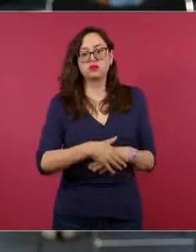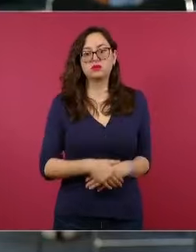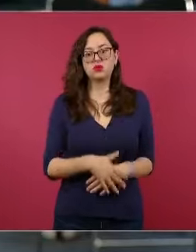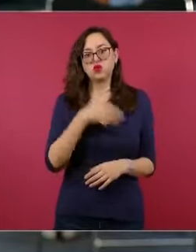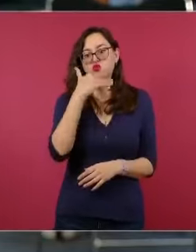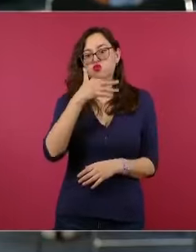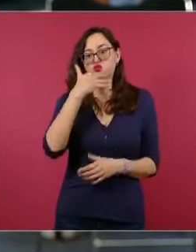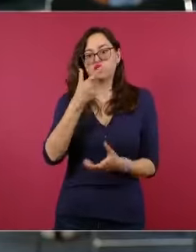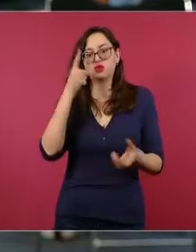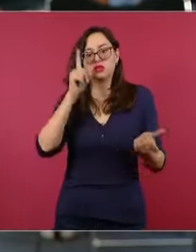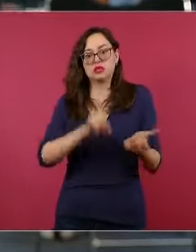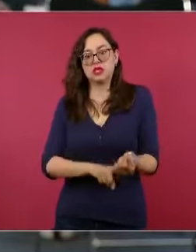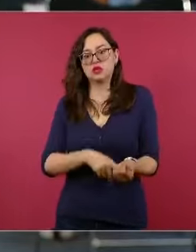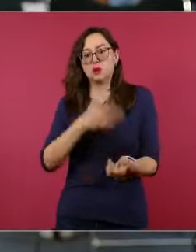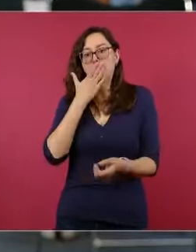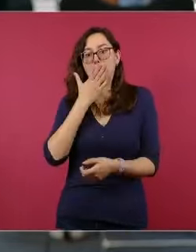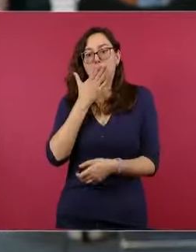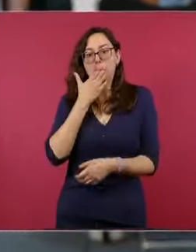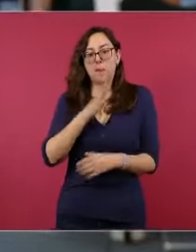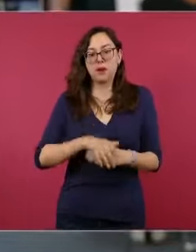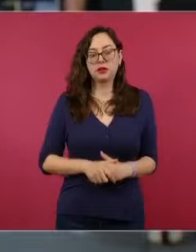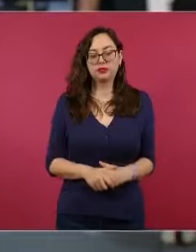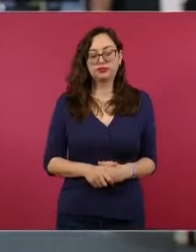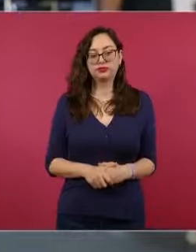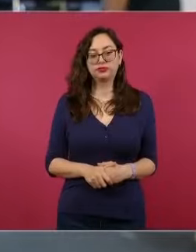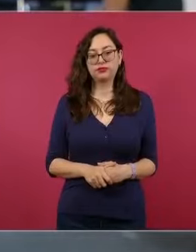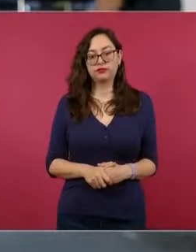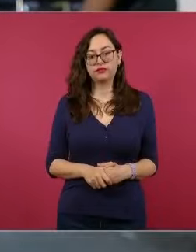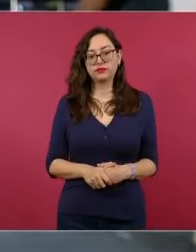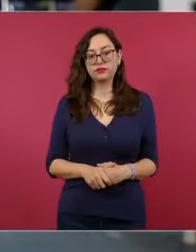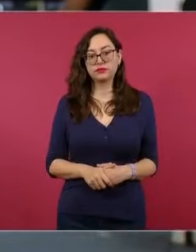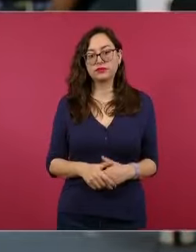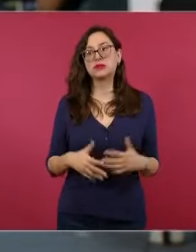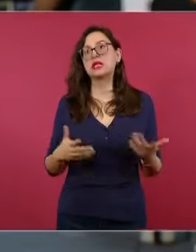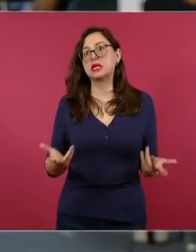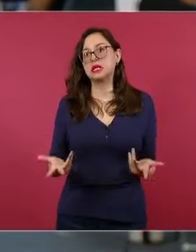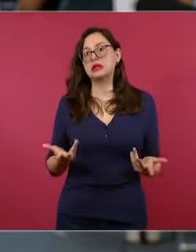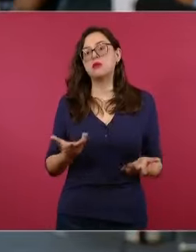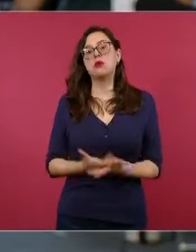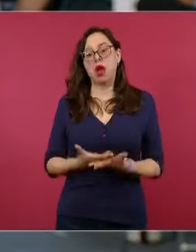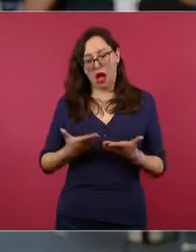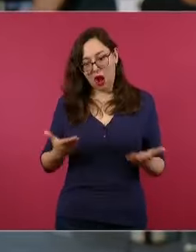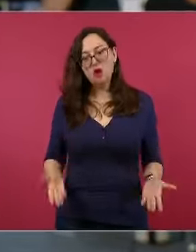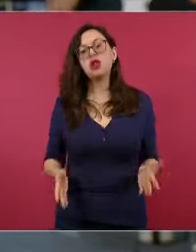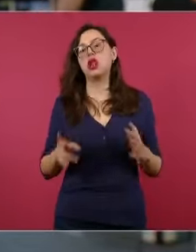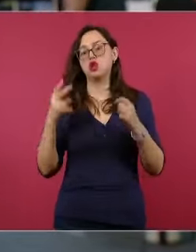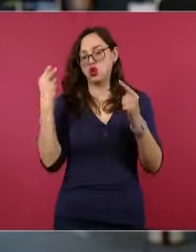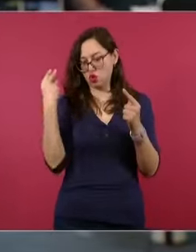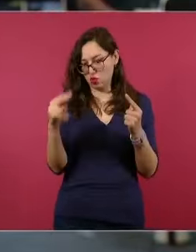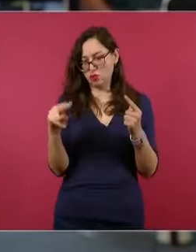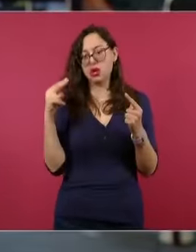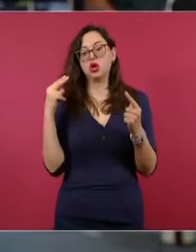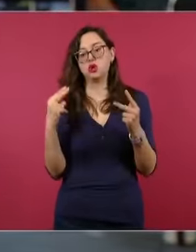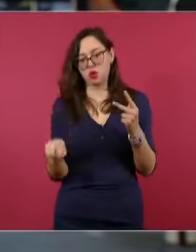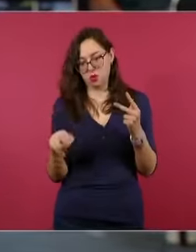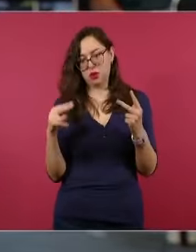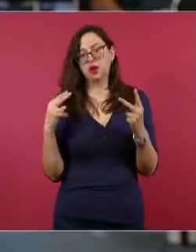corruptos en Sonora y ahora sí la otra vez no le di nombres Pero esta vez sí le voy a dar